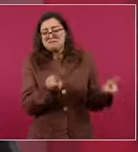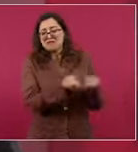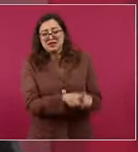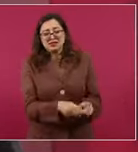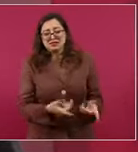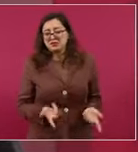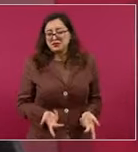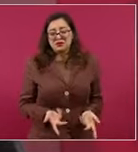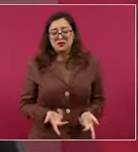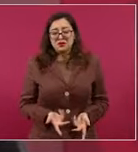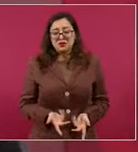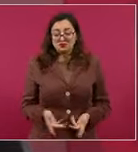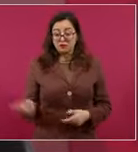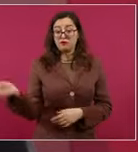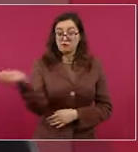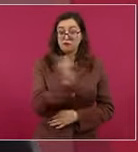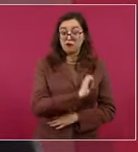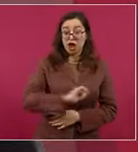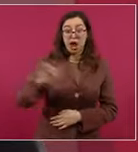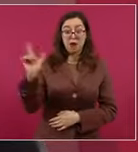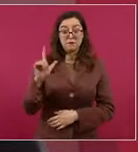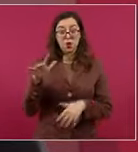periódicos sin ética,